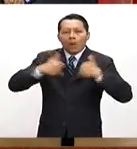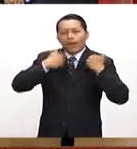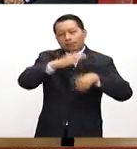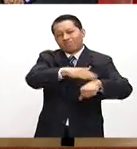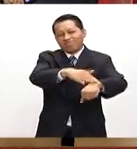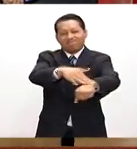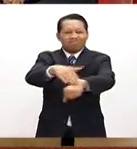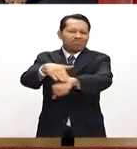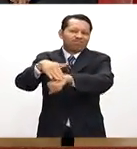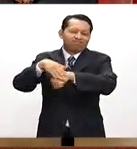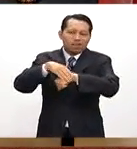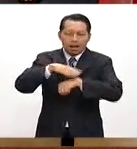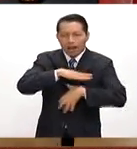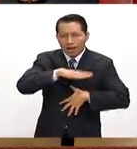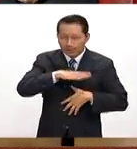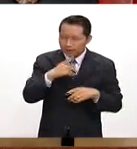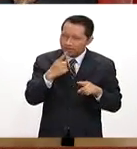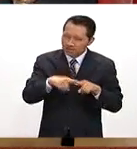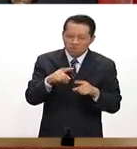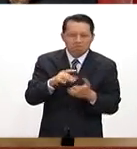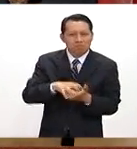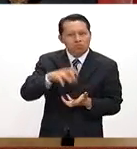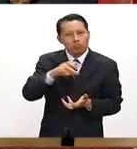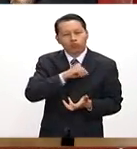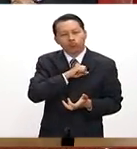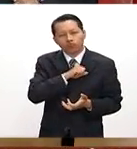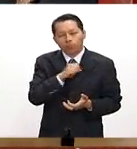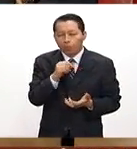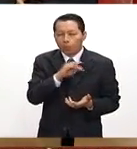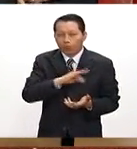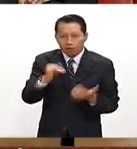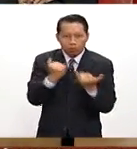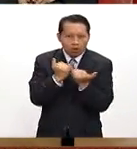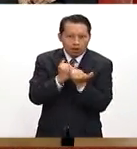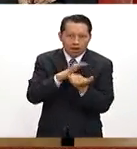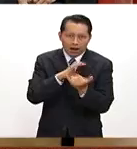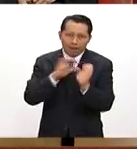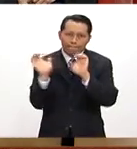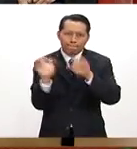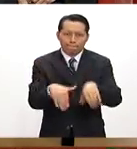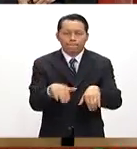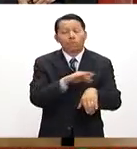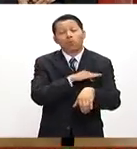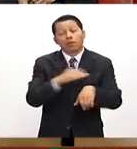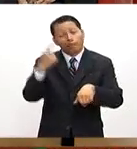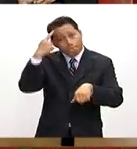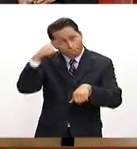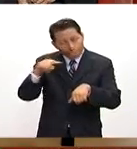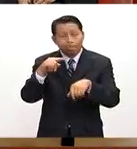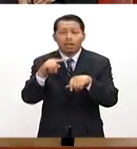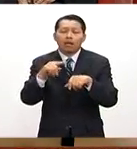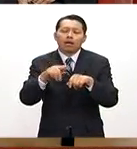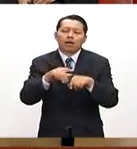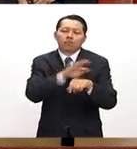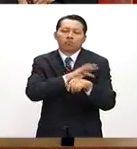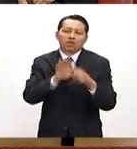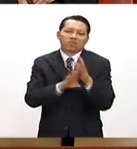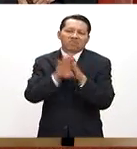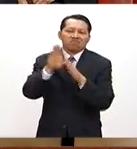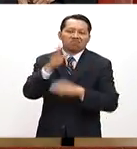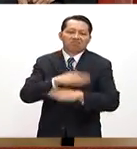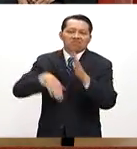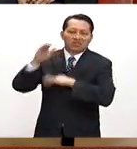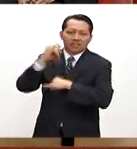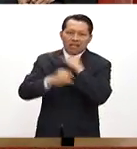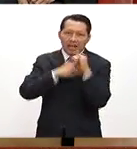muchos jóvenes emprendedores. Bueno, pues ahí está una oportunidad, nada menos que de crecer a nivel incluso internacional.